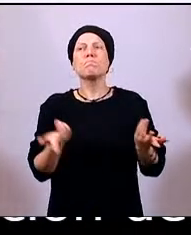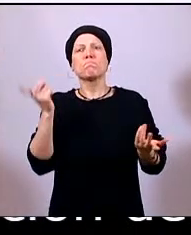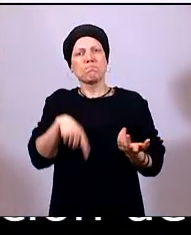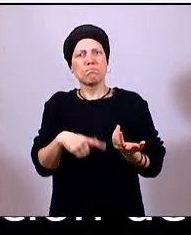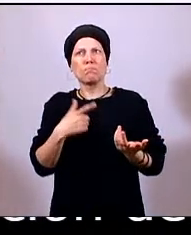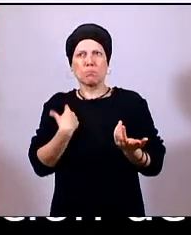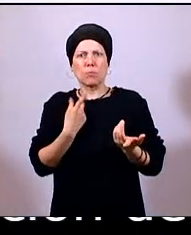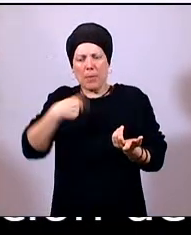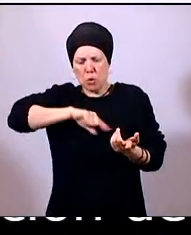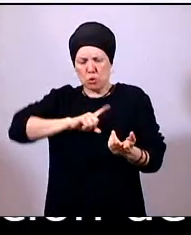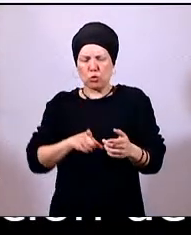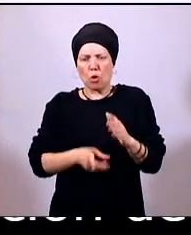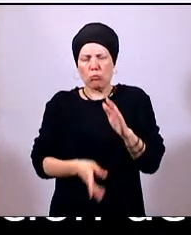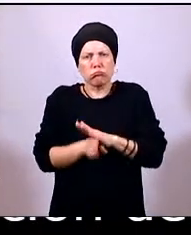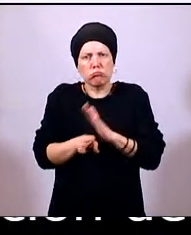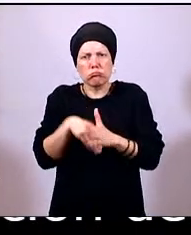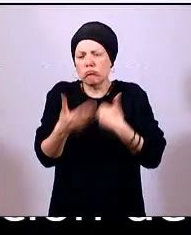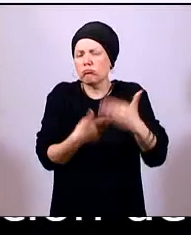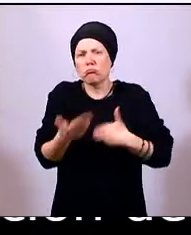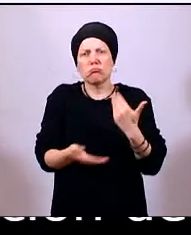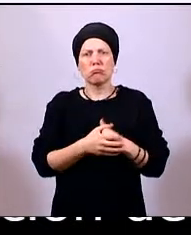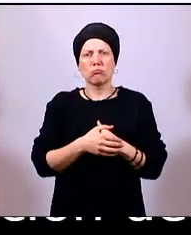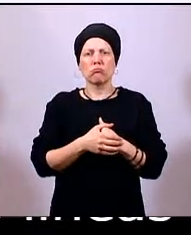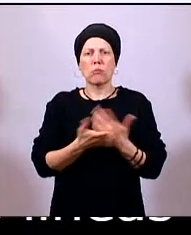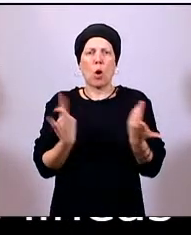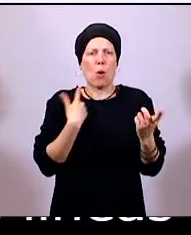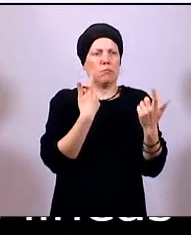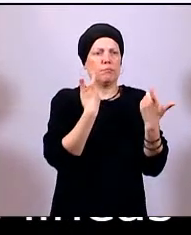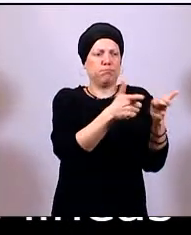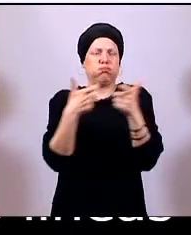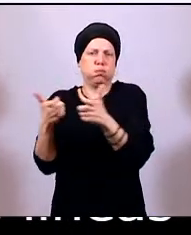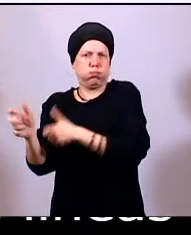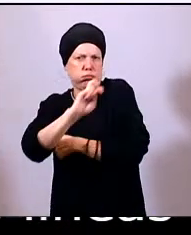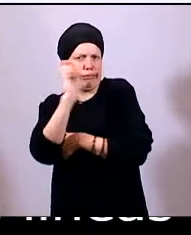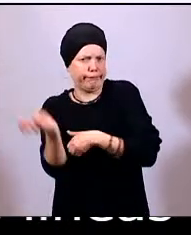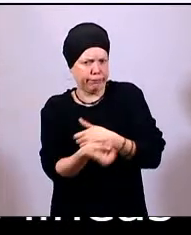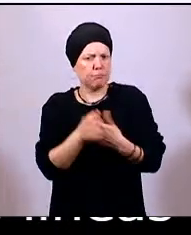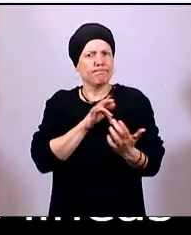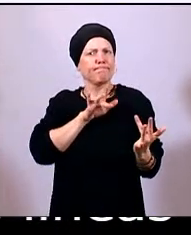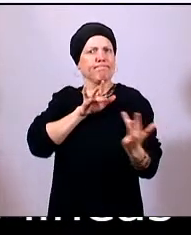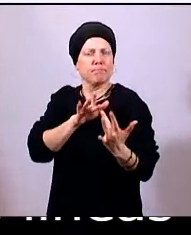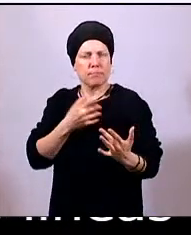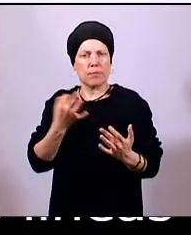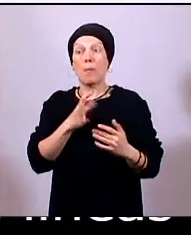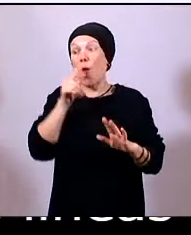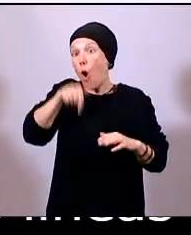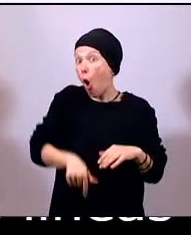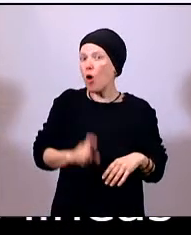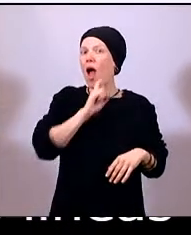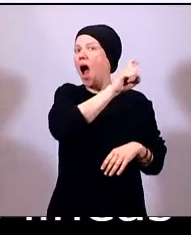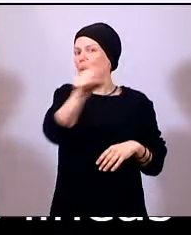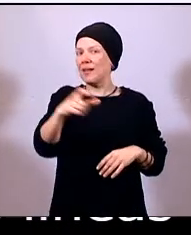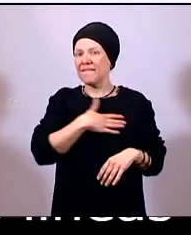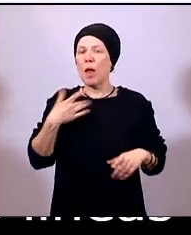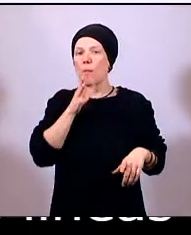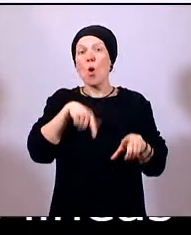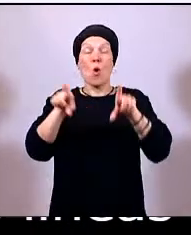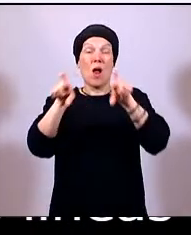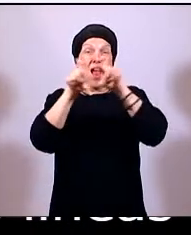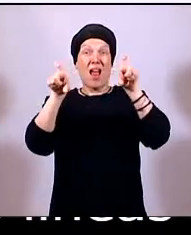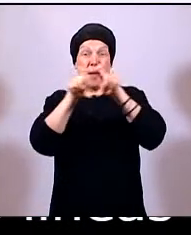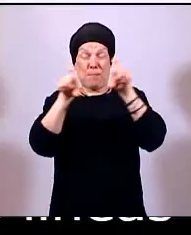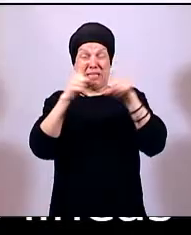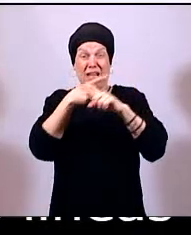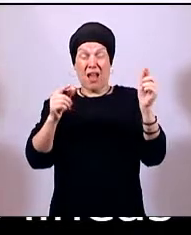continuar desarrollando con el resto de actores del sector, pero quería anunciaros hoy que el nuevo Consolida Pyme ya se